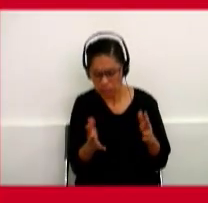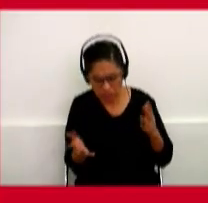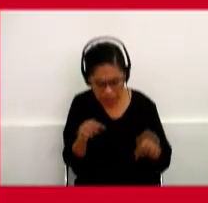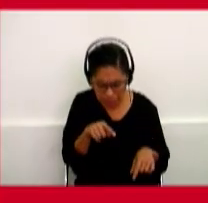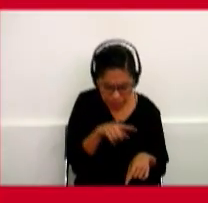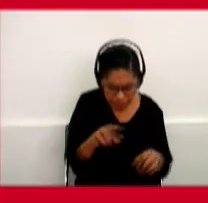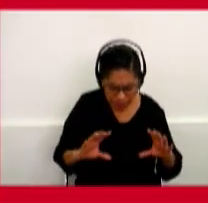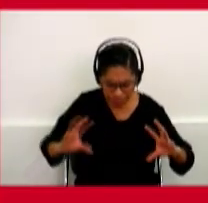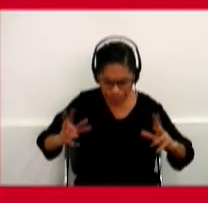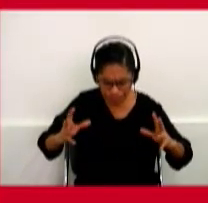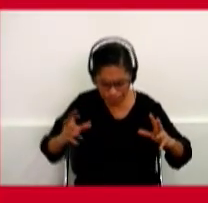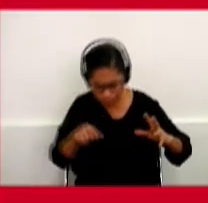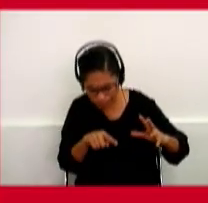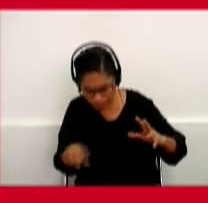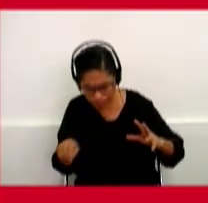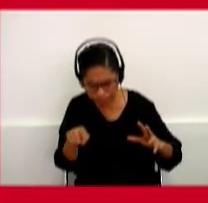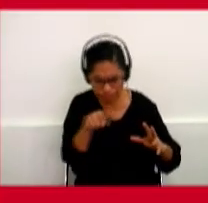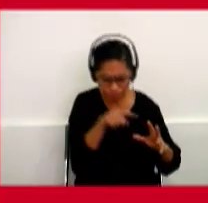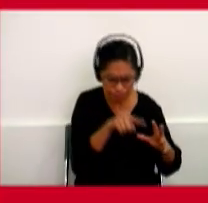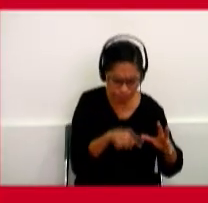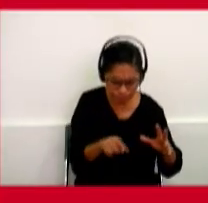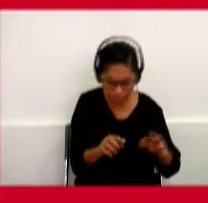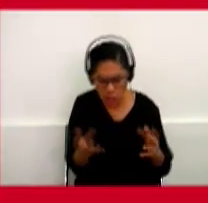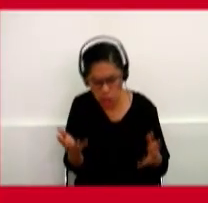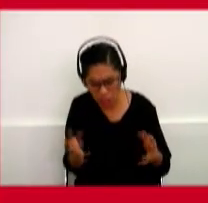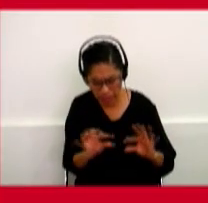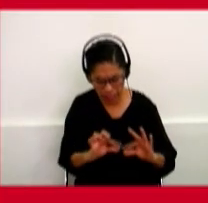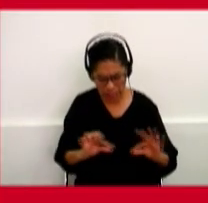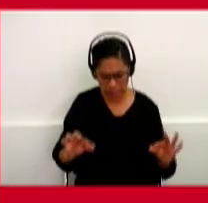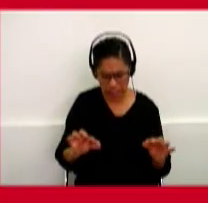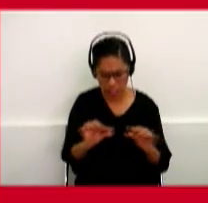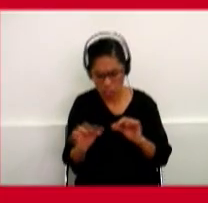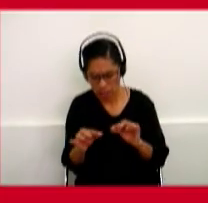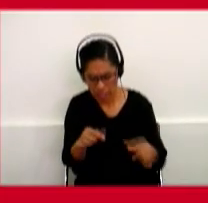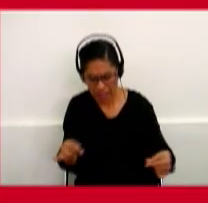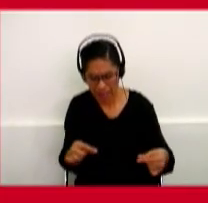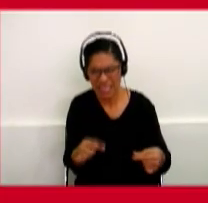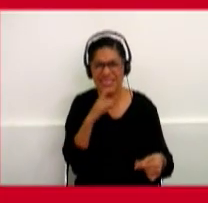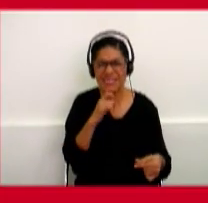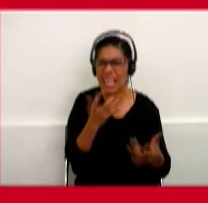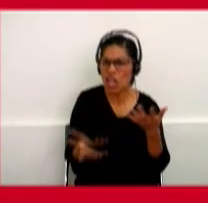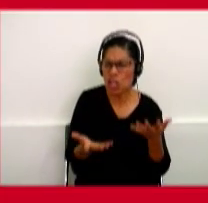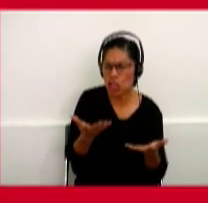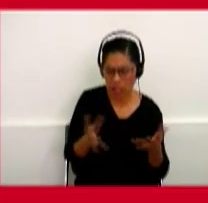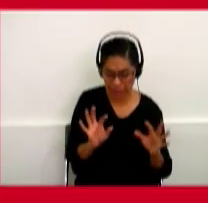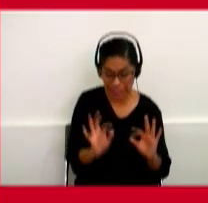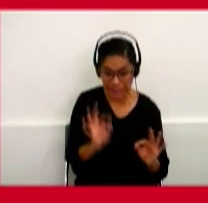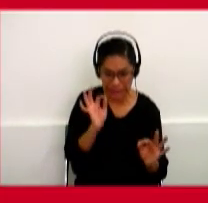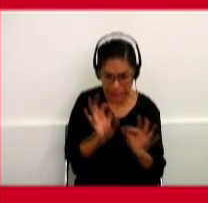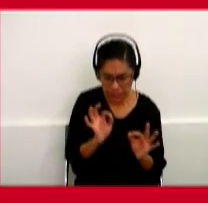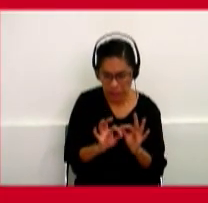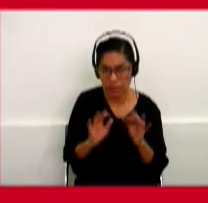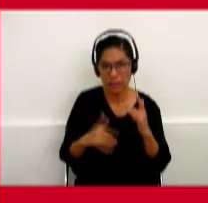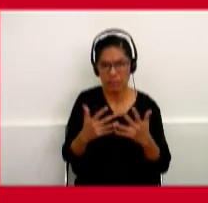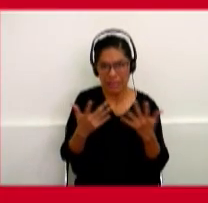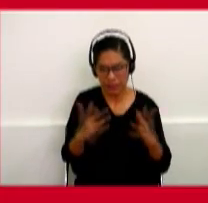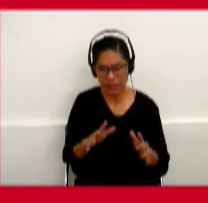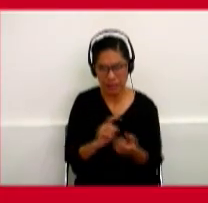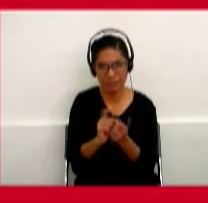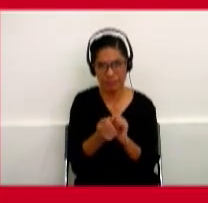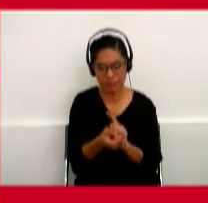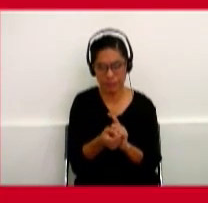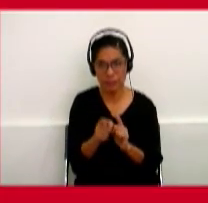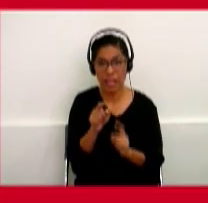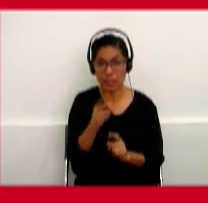El gráfico que tengo aquí entonces muestra los eventos de impactos de dos áreas diferentes de las operaciones. Una en